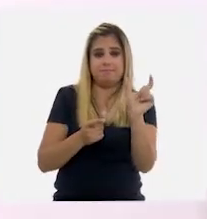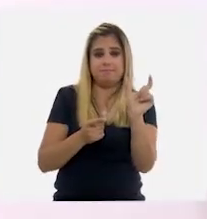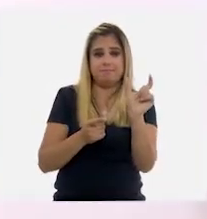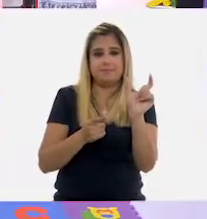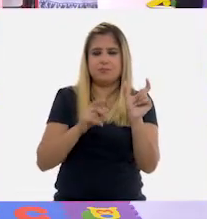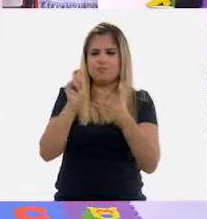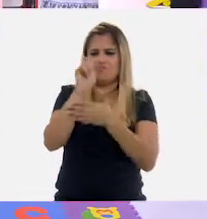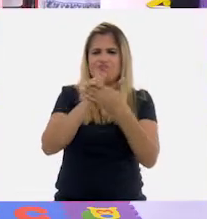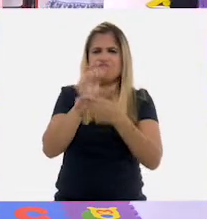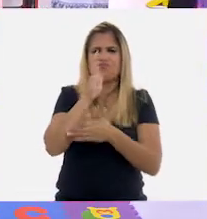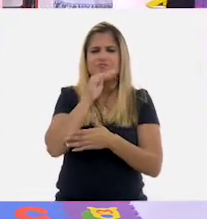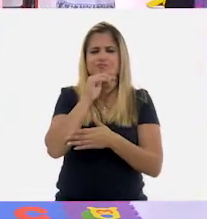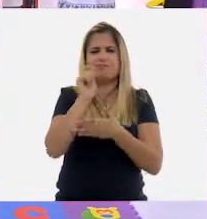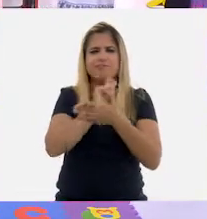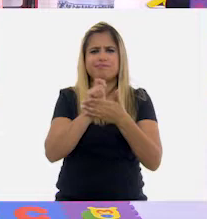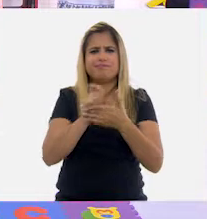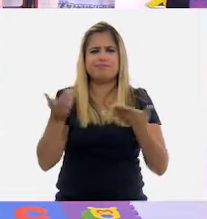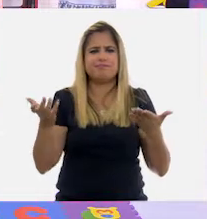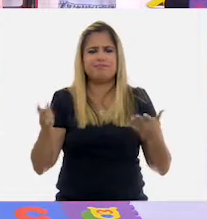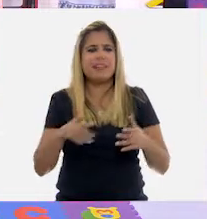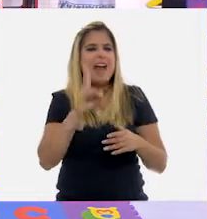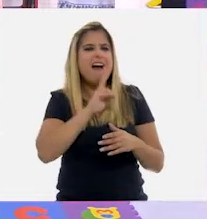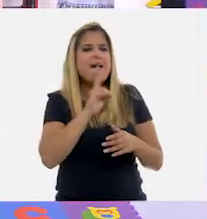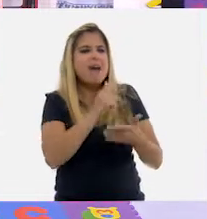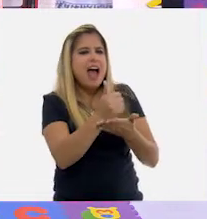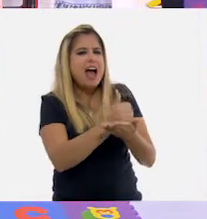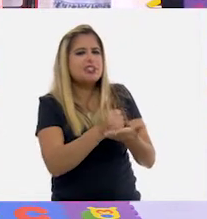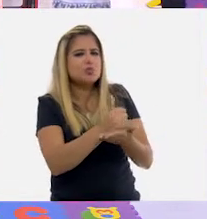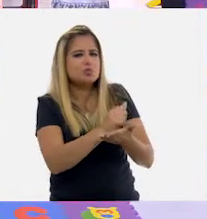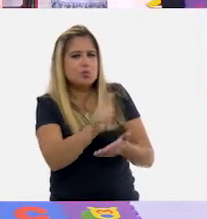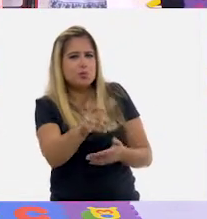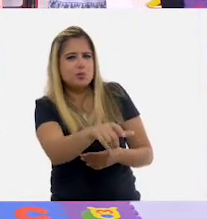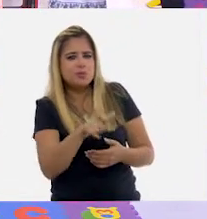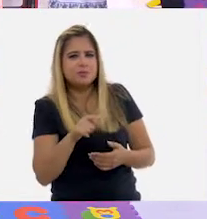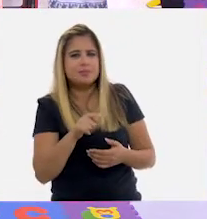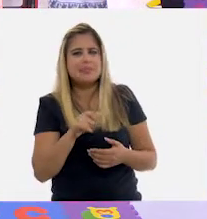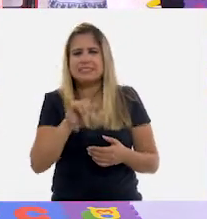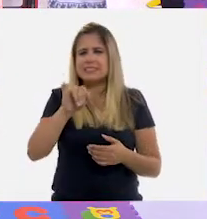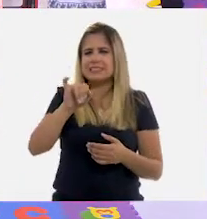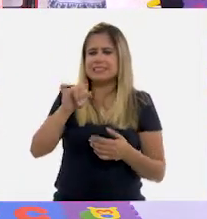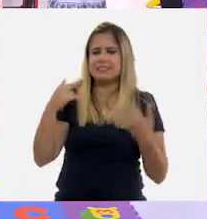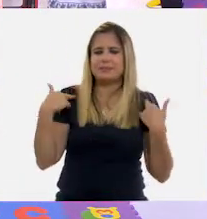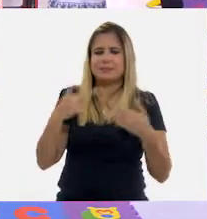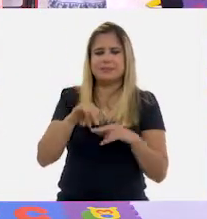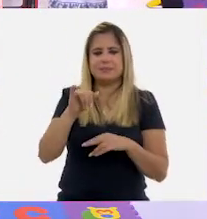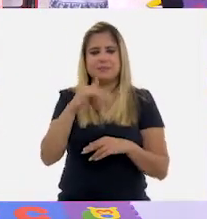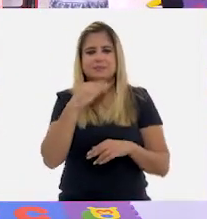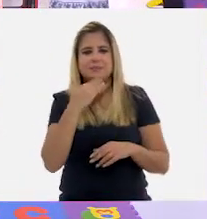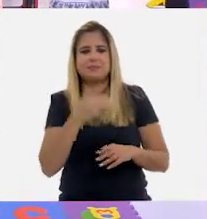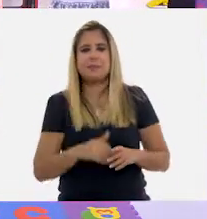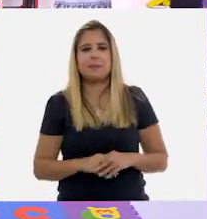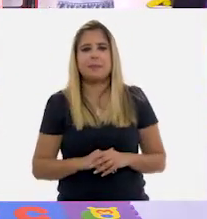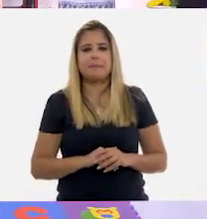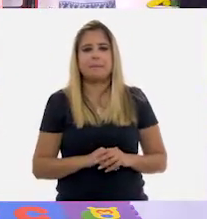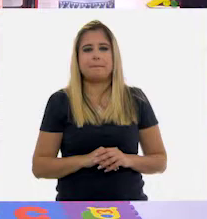pinta. Con el azul, maestra, si quiere. Sí, yo creo que sí. A ver.